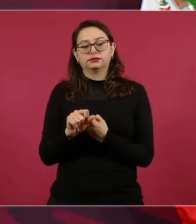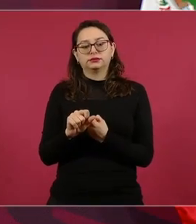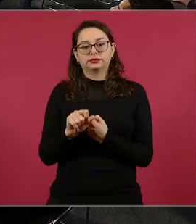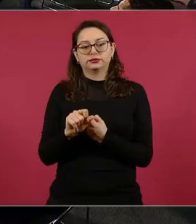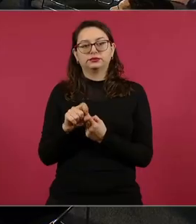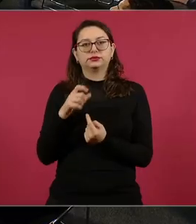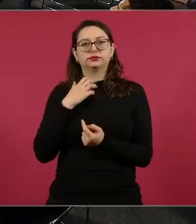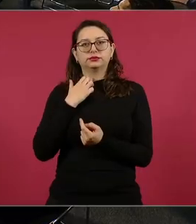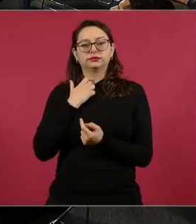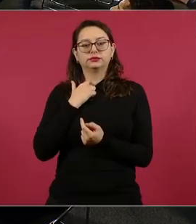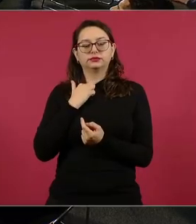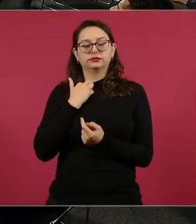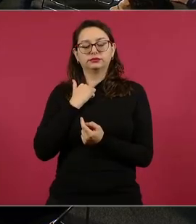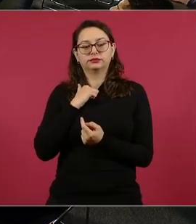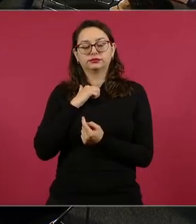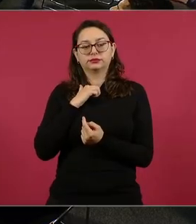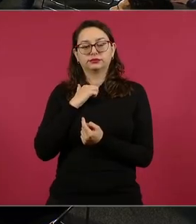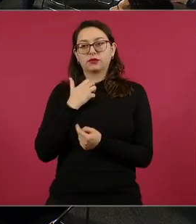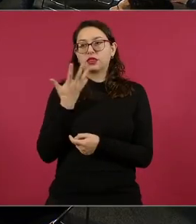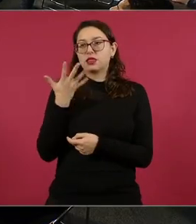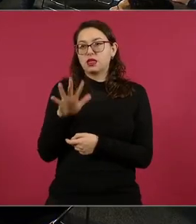Lo asesinaron el 10 de